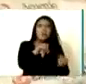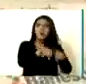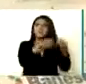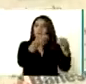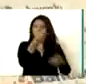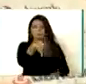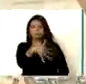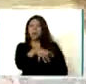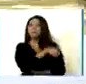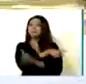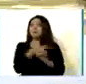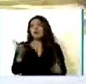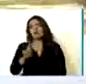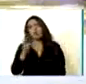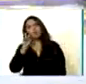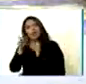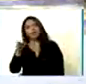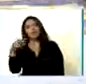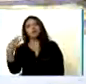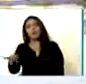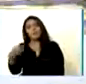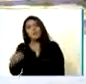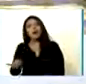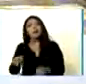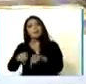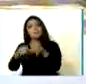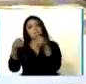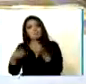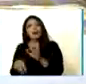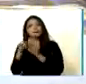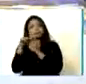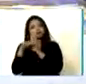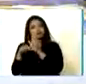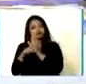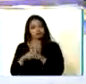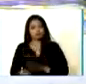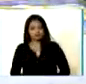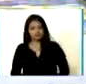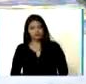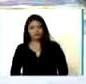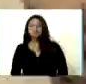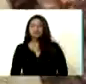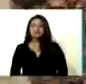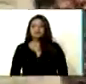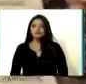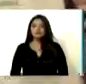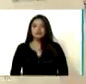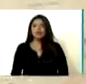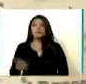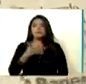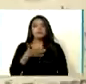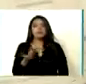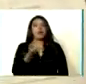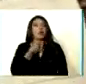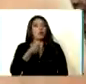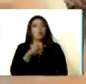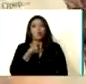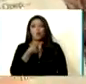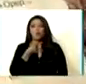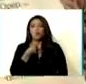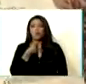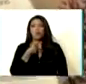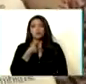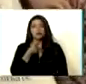pero nos vemos los panes normales. Los claro, que están regulados, por cierto. Exacto, los regulados. Aquí vemos emprendedores. A mí me gusta mucho este artículo que